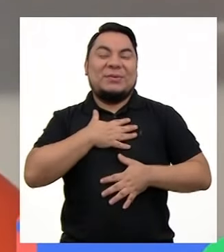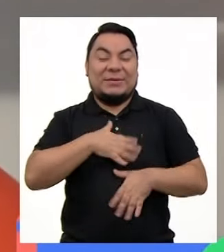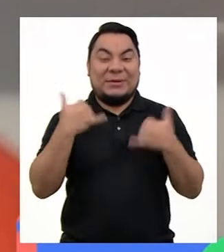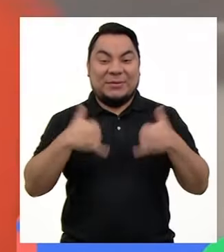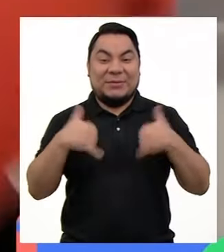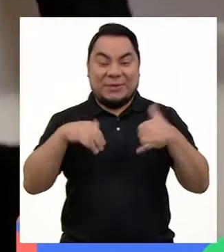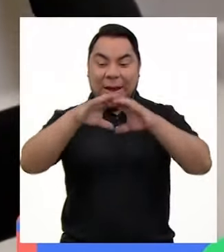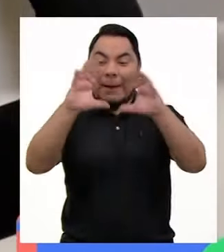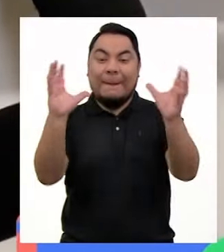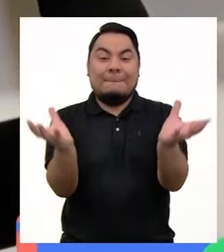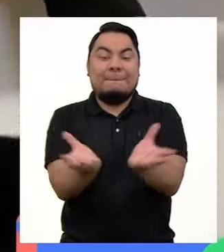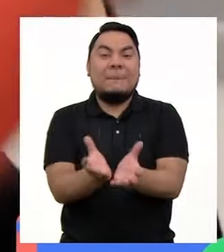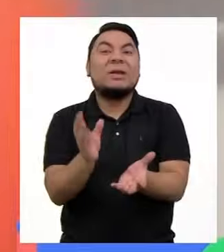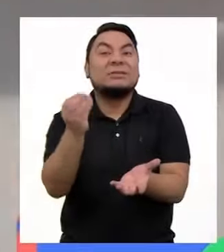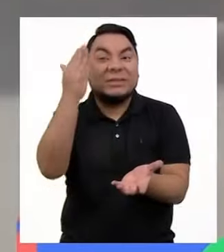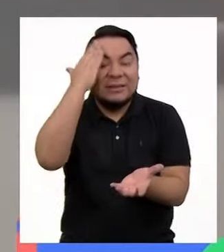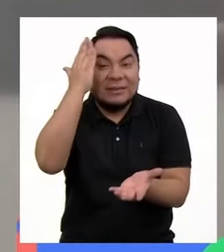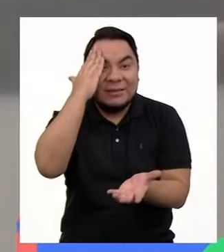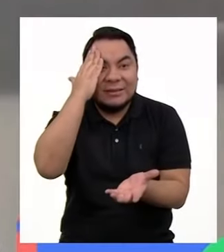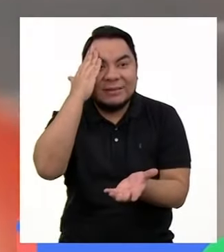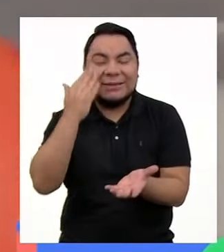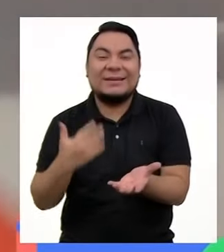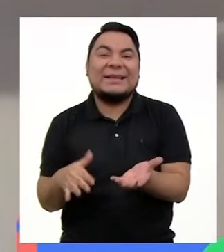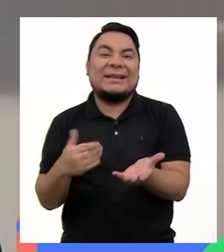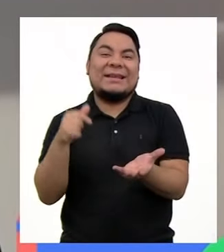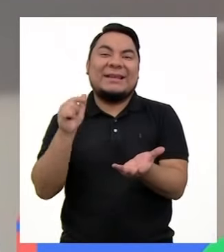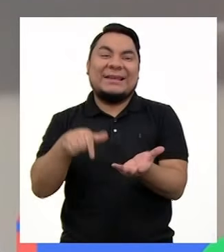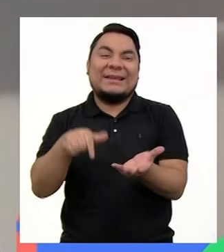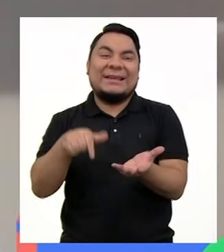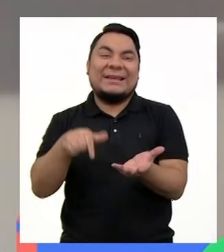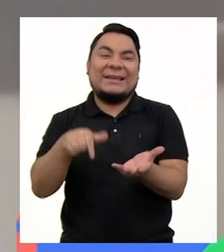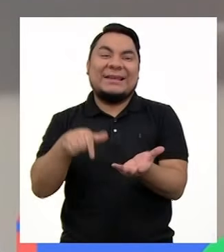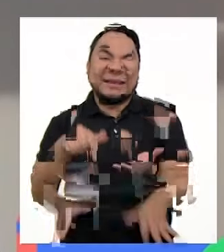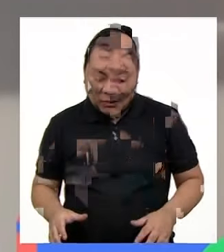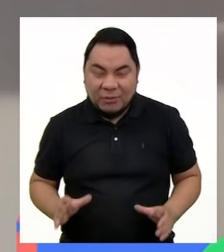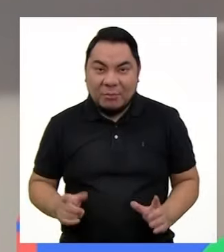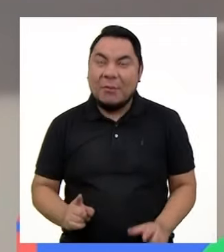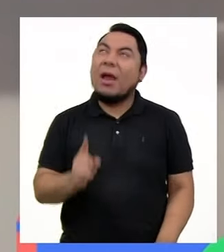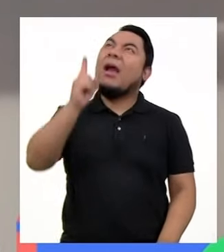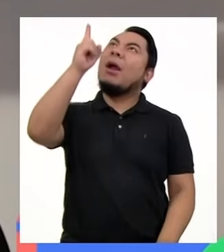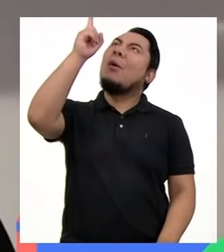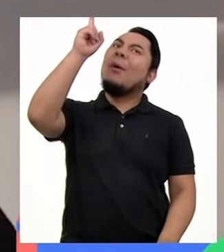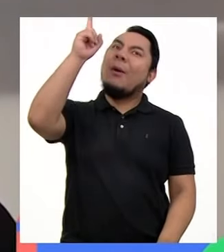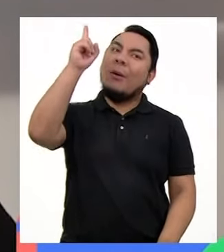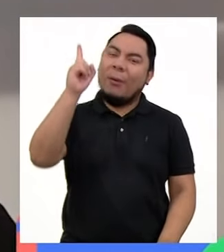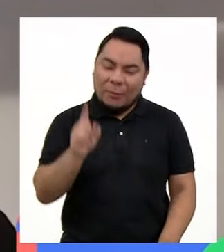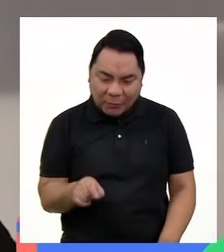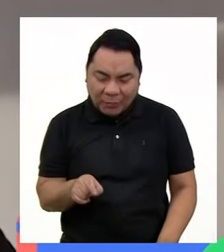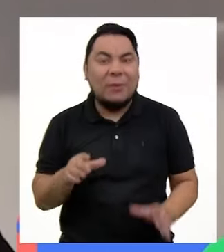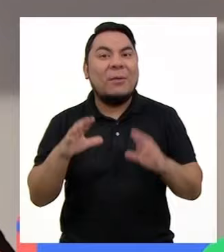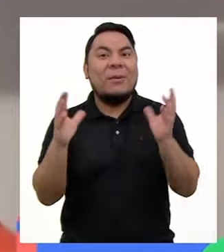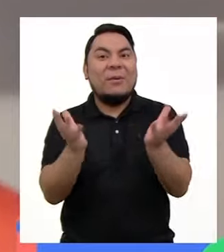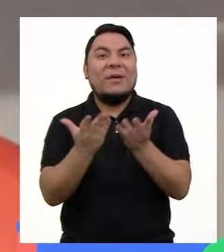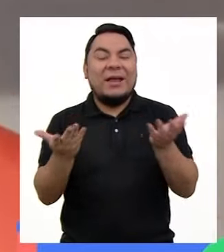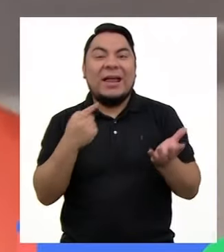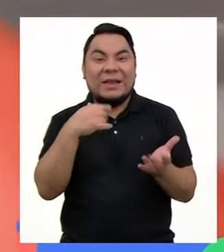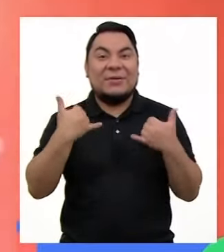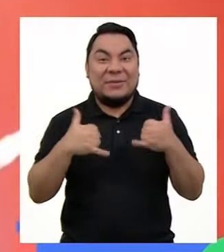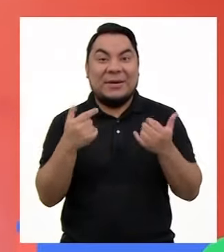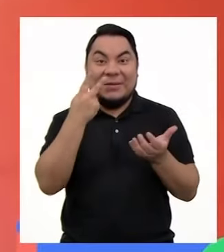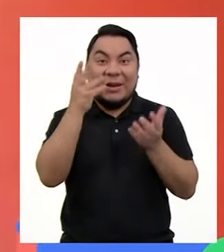¿Sabes por qué? Yo la puedo tirar y da un... muy alto. Y también me puedo esconder con ella,